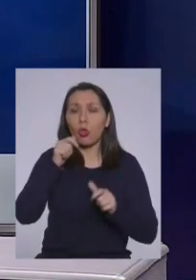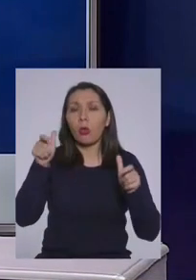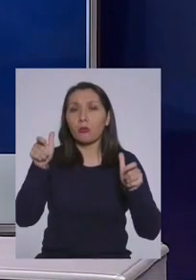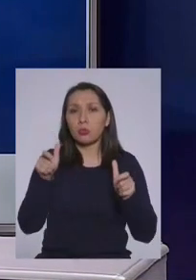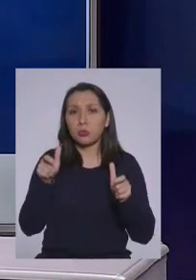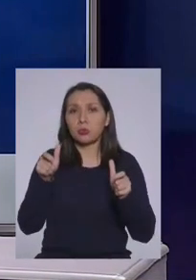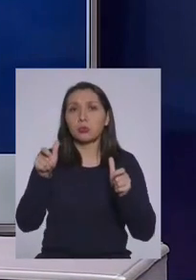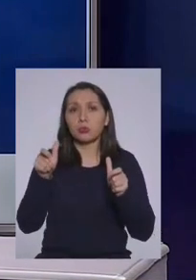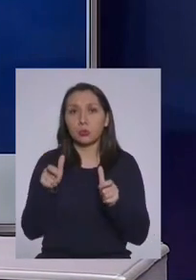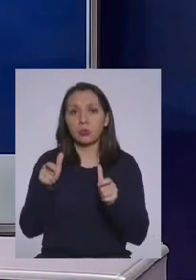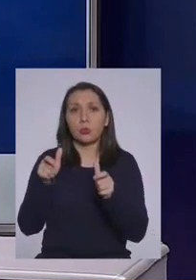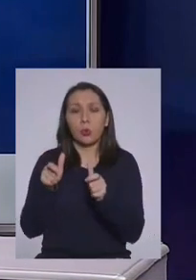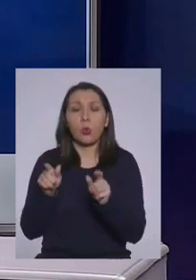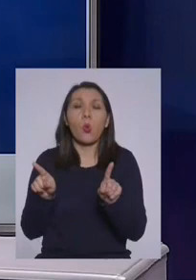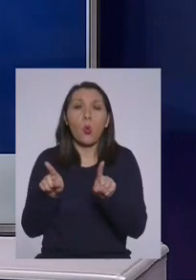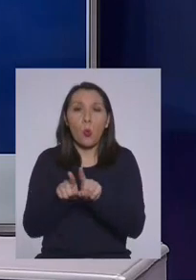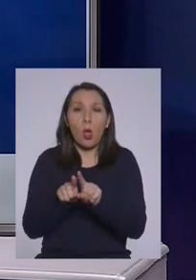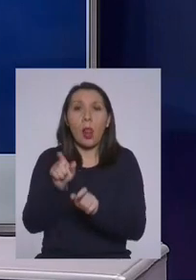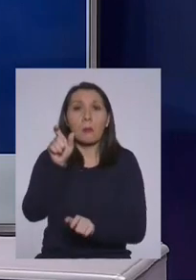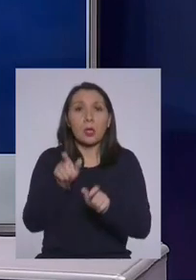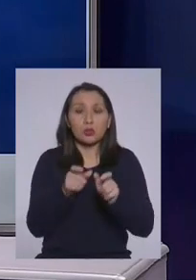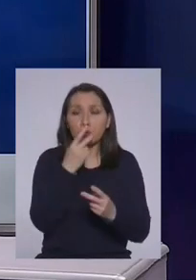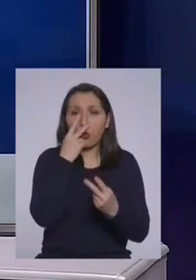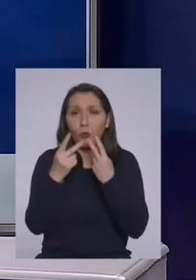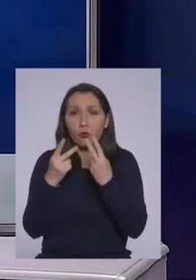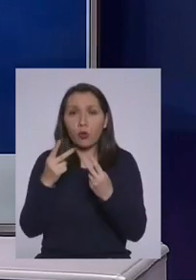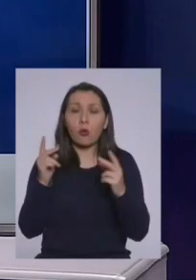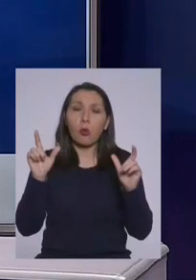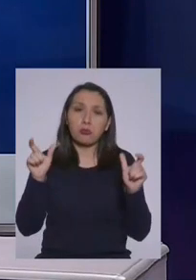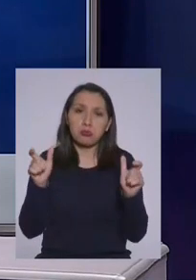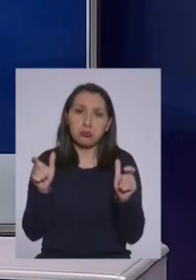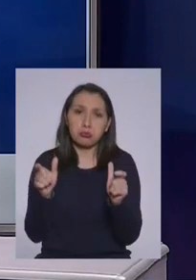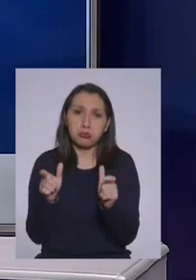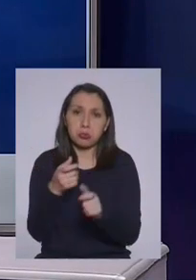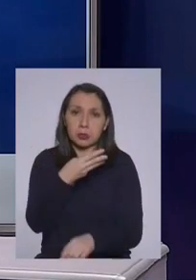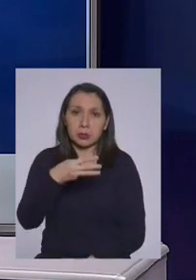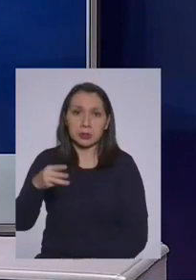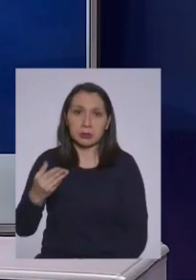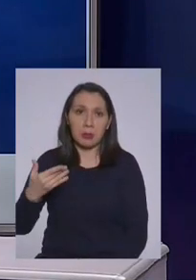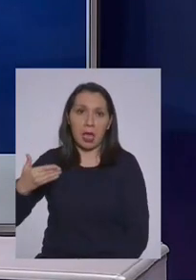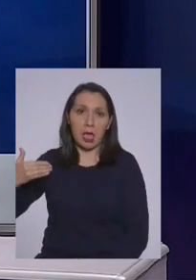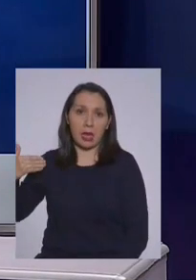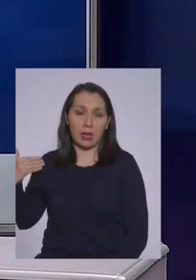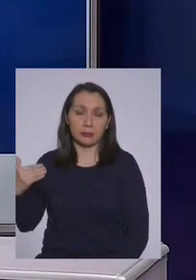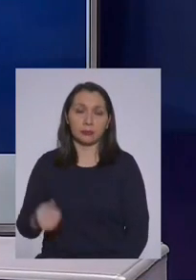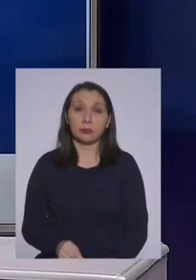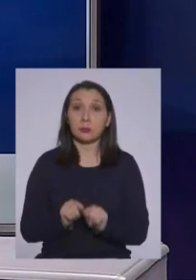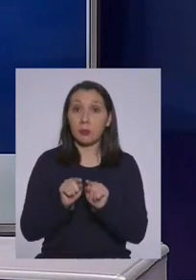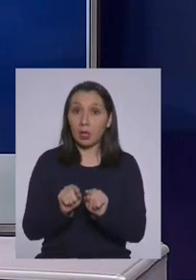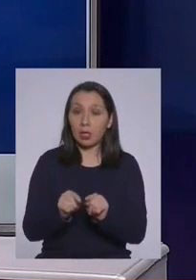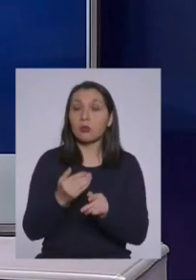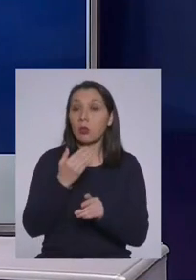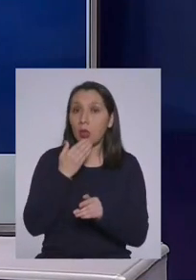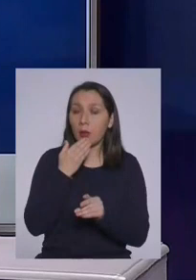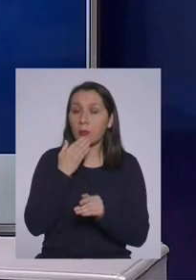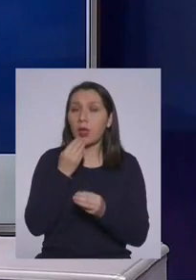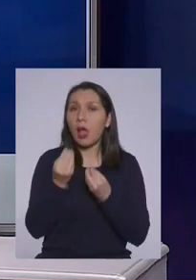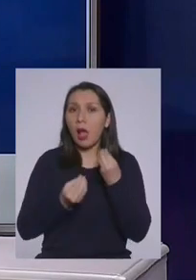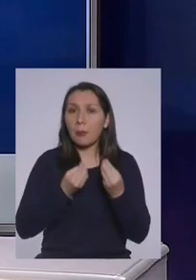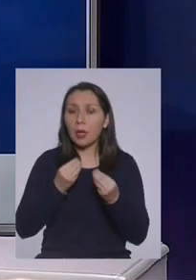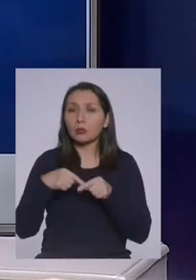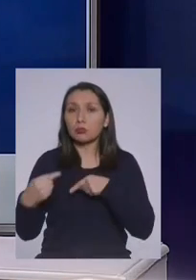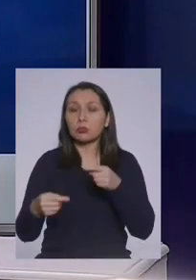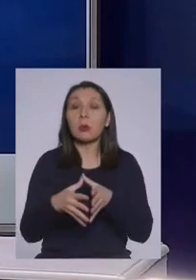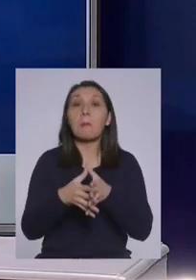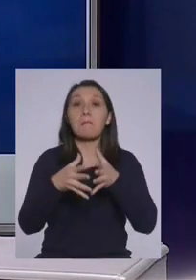al igual como los casos que hemos visto durante las últimas 3 semanas. Y esto obviamente también tiene una repercusión en que